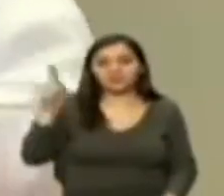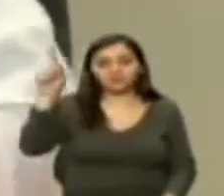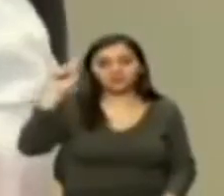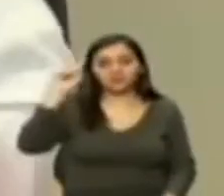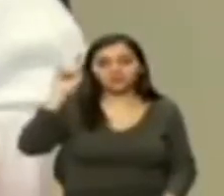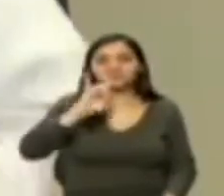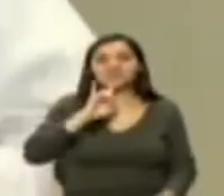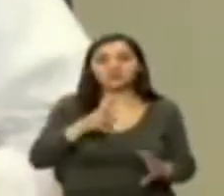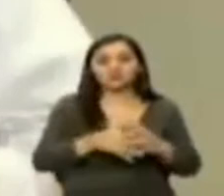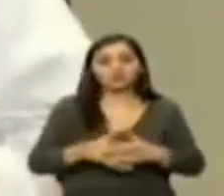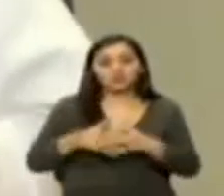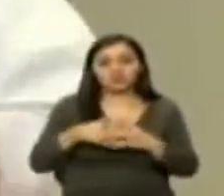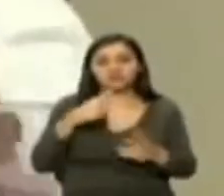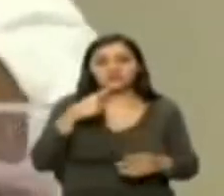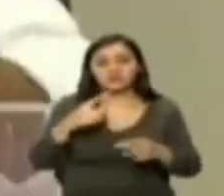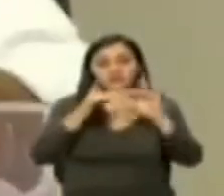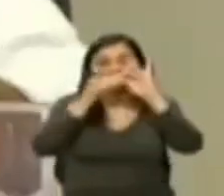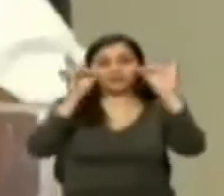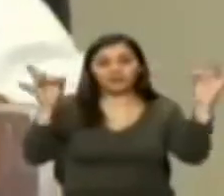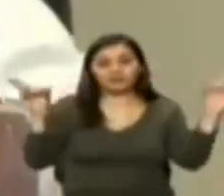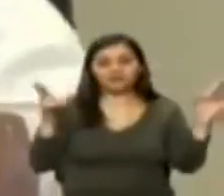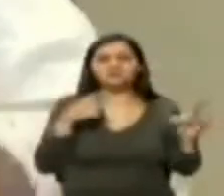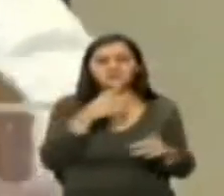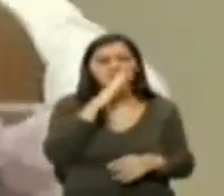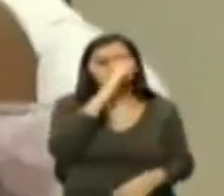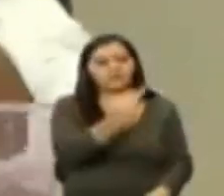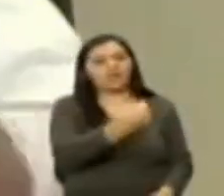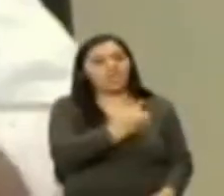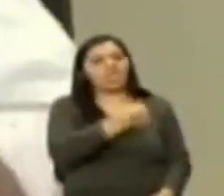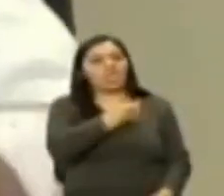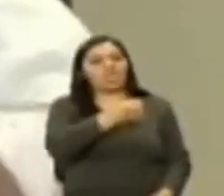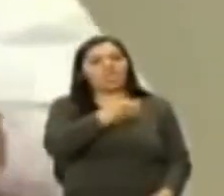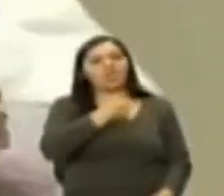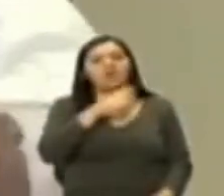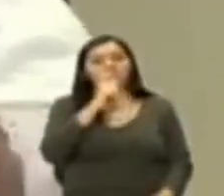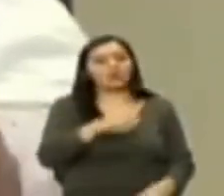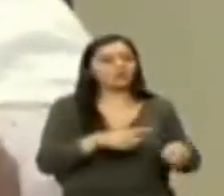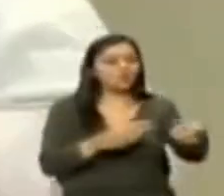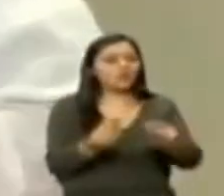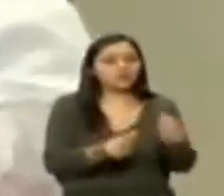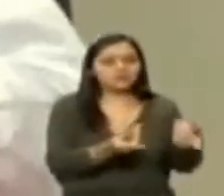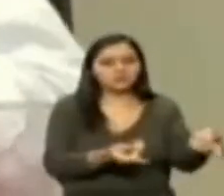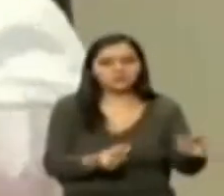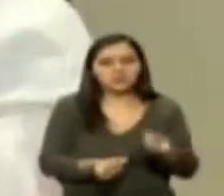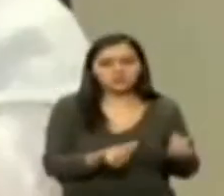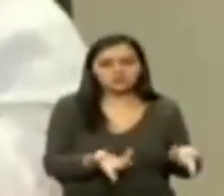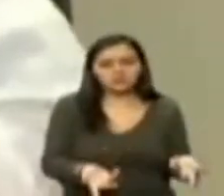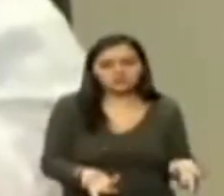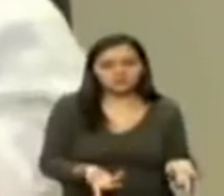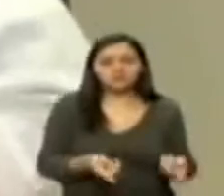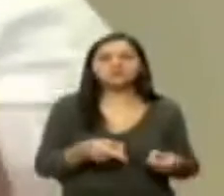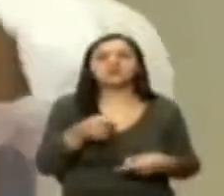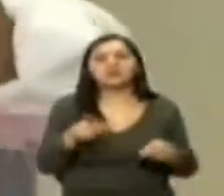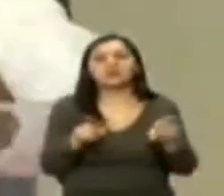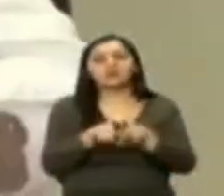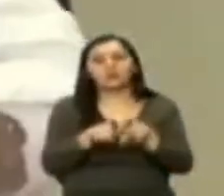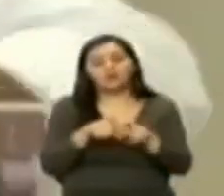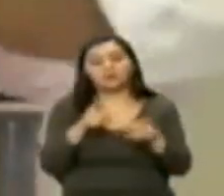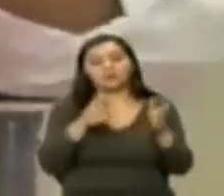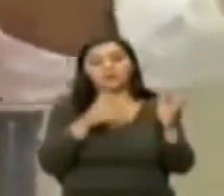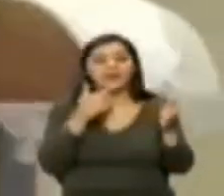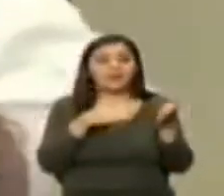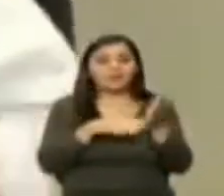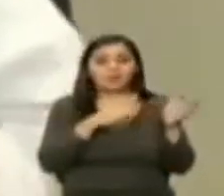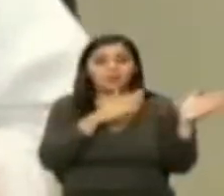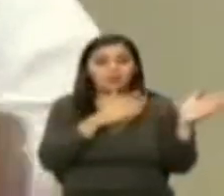toda la vida de todas las personas. Lo que sí hay es oportunidad, educación gratuita, pero por mérito, y si se fracasa la primera vez en el examen, se puede pasar una segunda